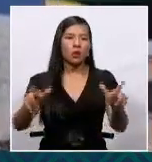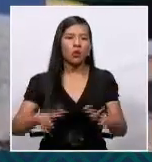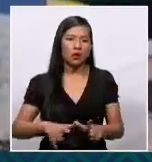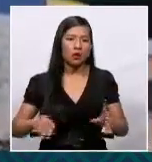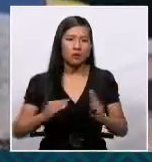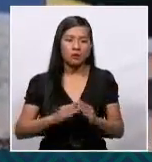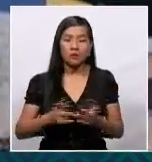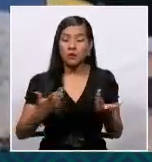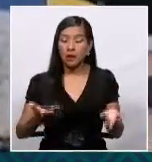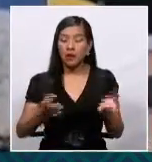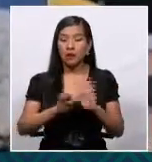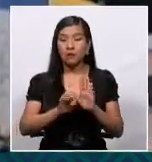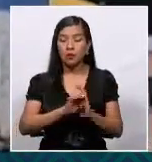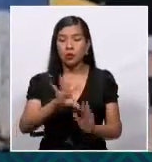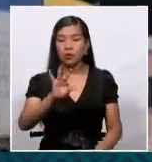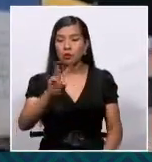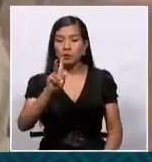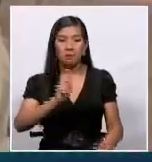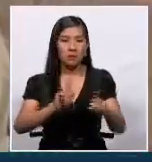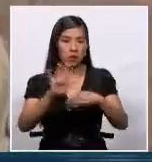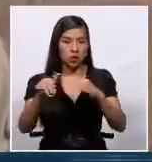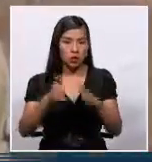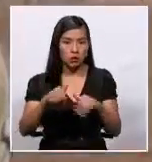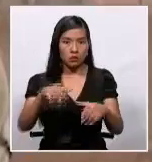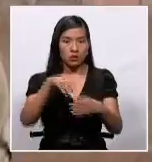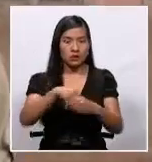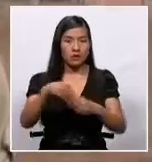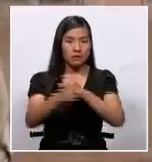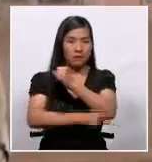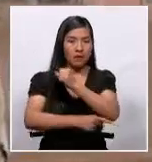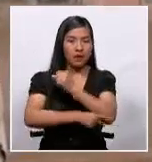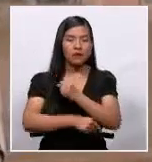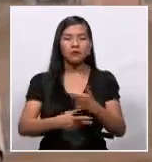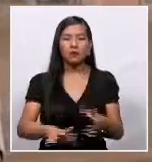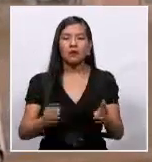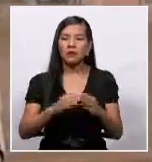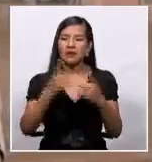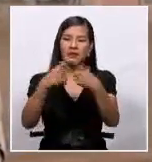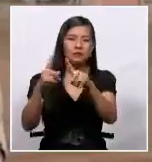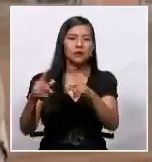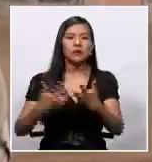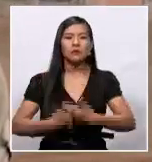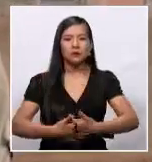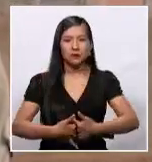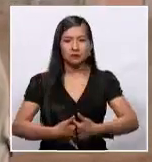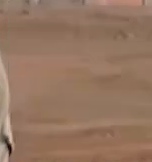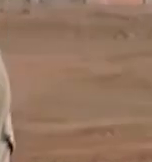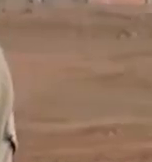tuvo 92 personas detenidas en el país y se tienen 56 sentencias.